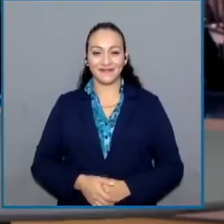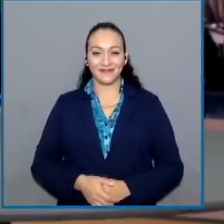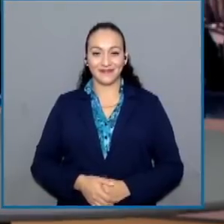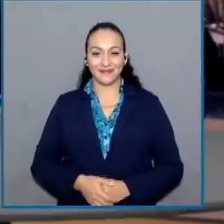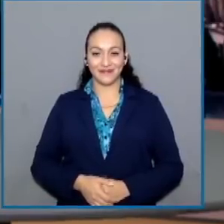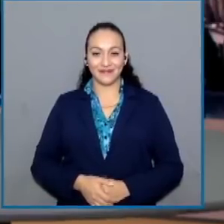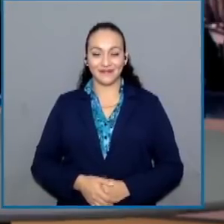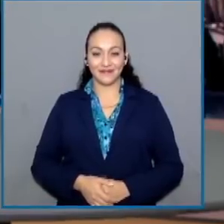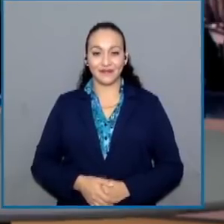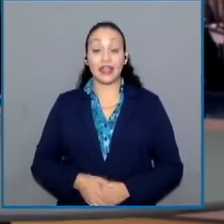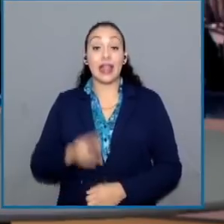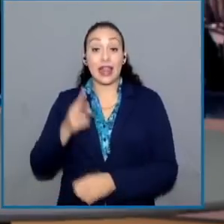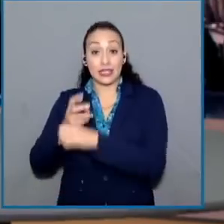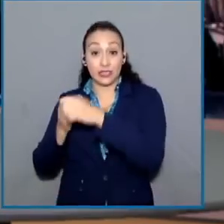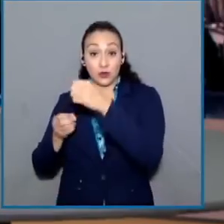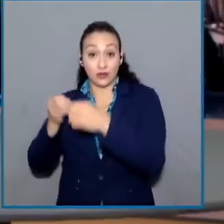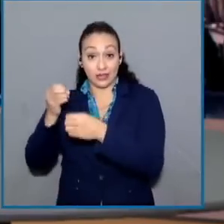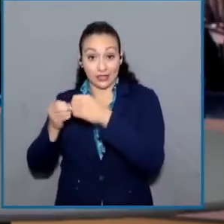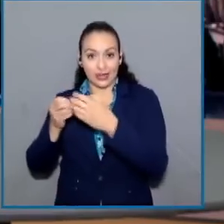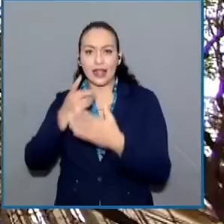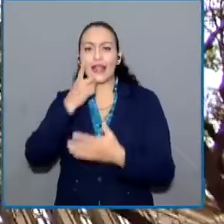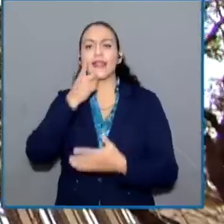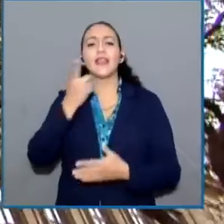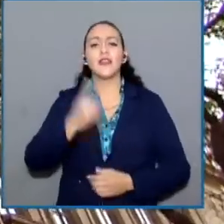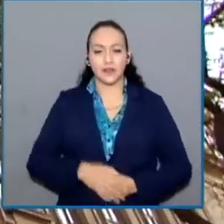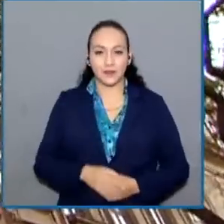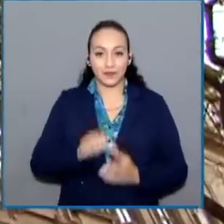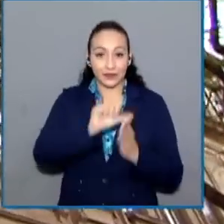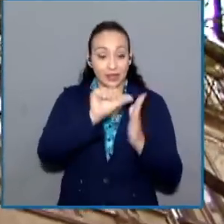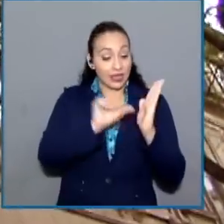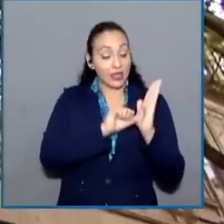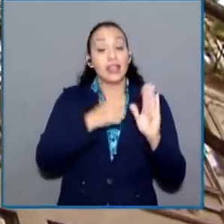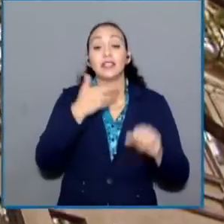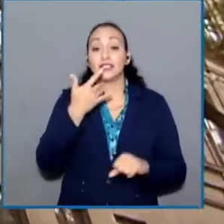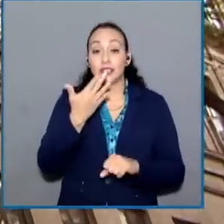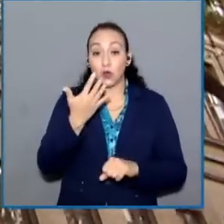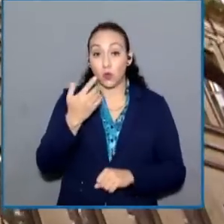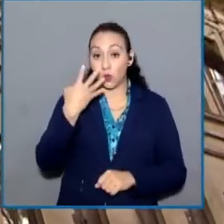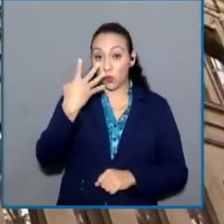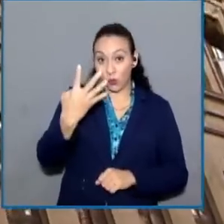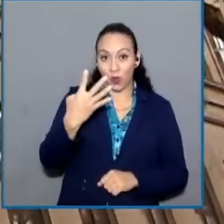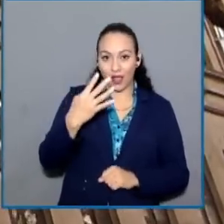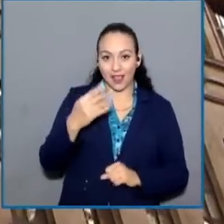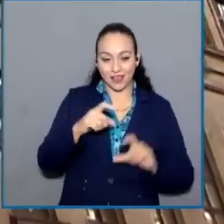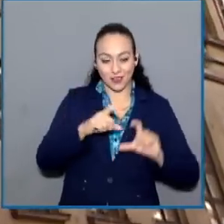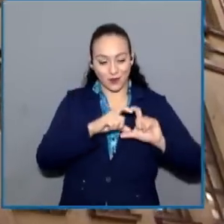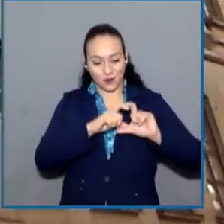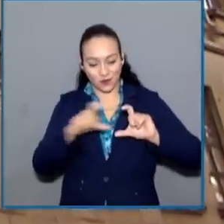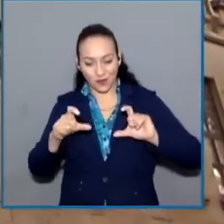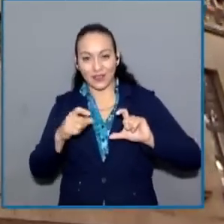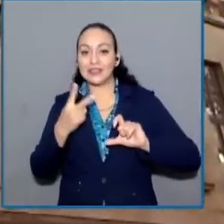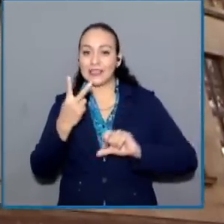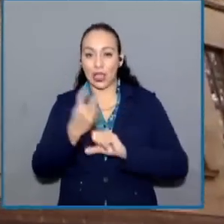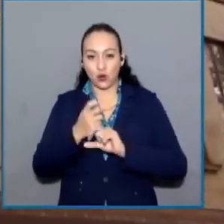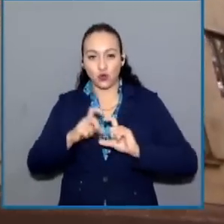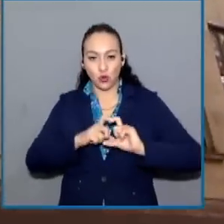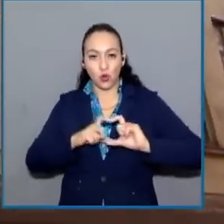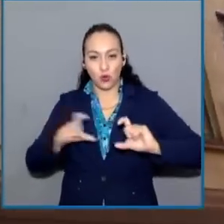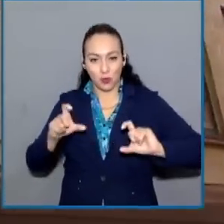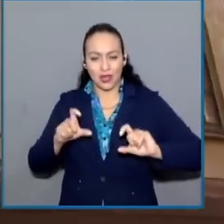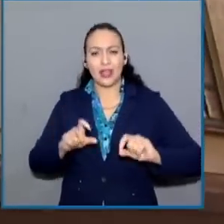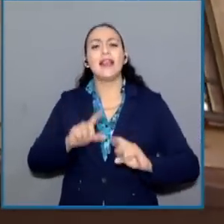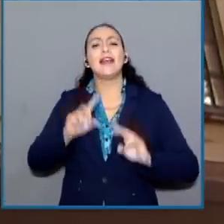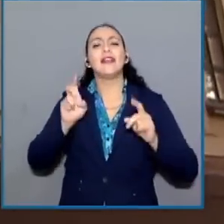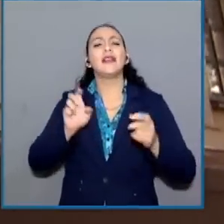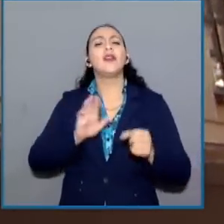sala de la Corte determinó que el artículo 54, segundo párrafo, de la Ley para los Servidores Públicos del Estado de